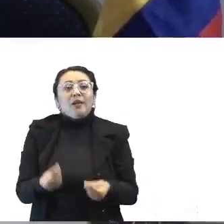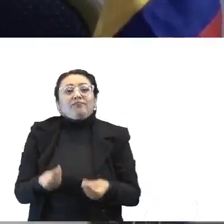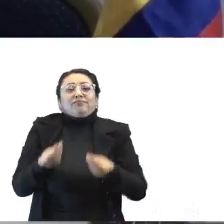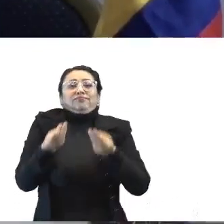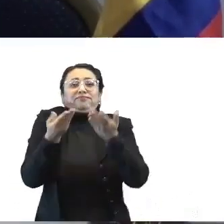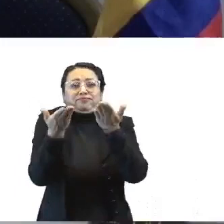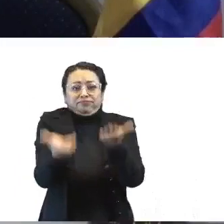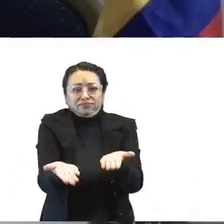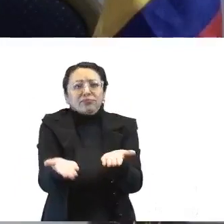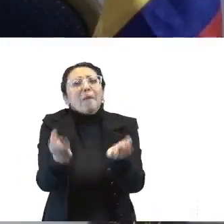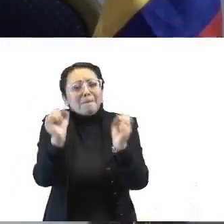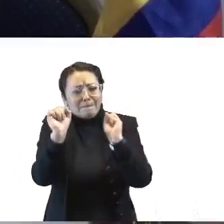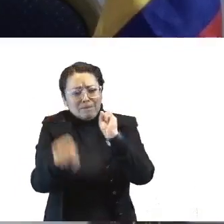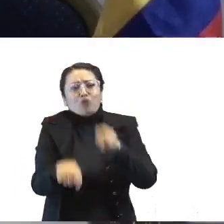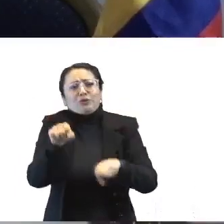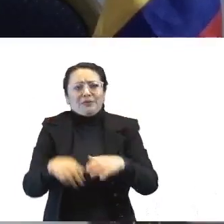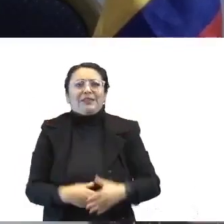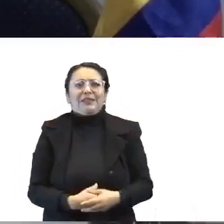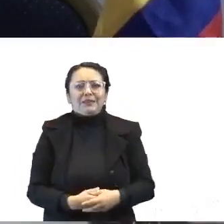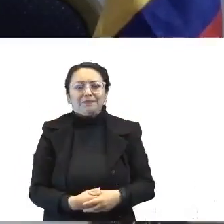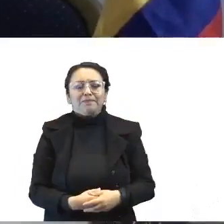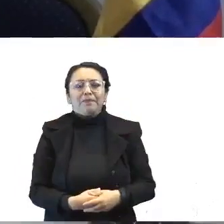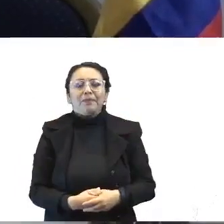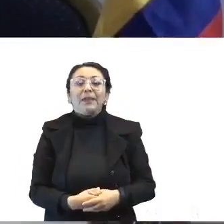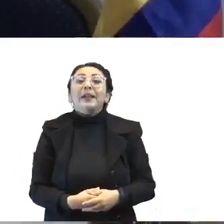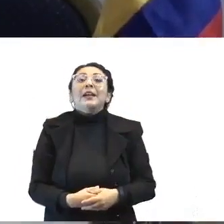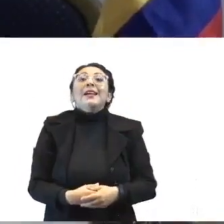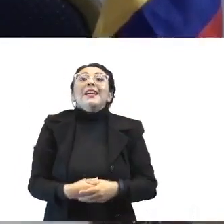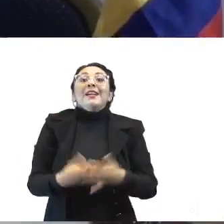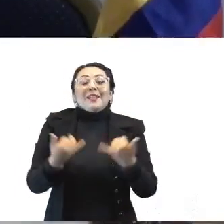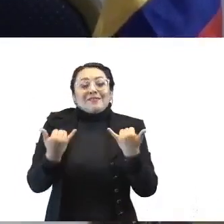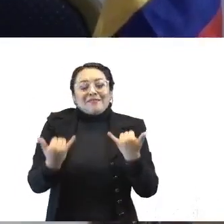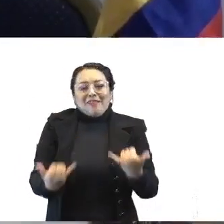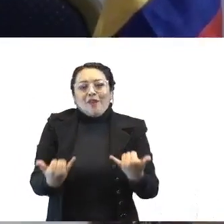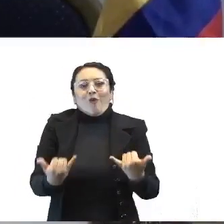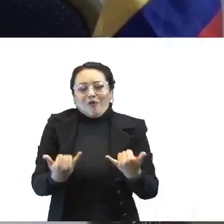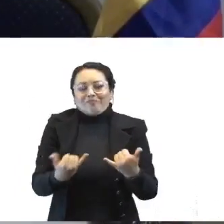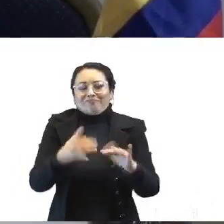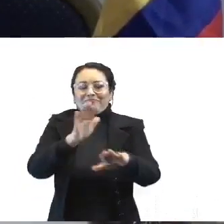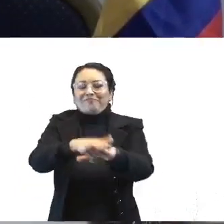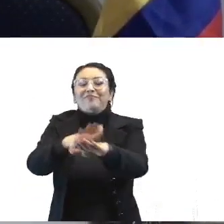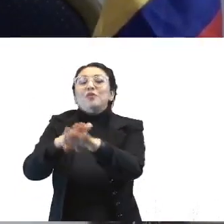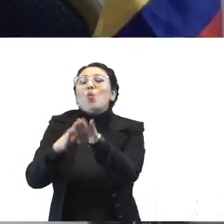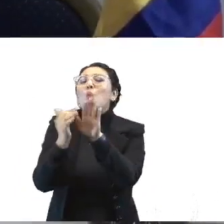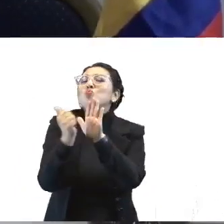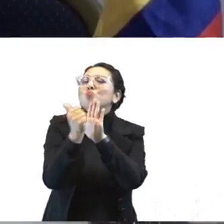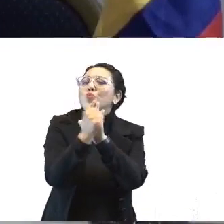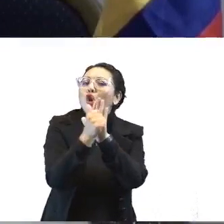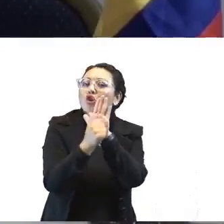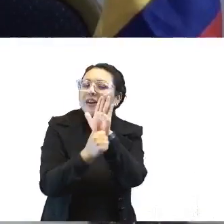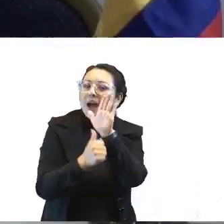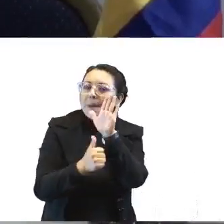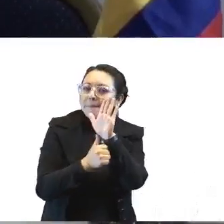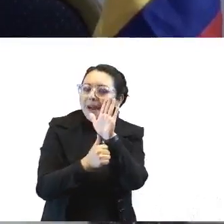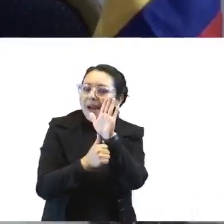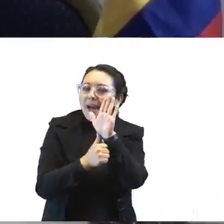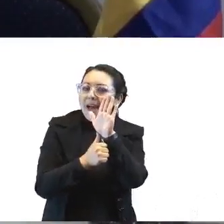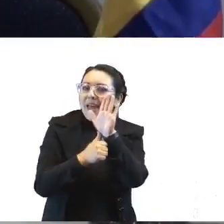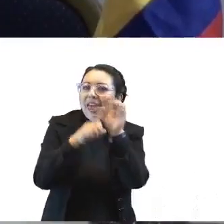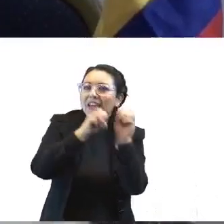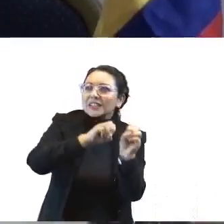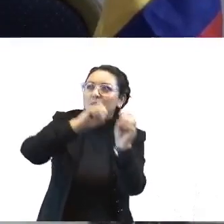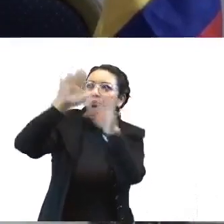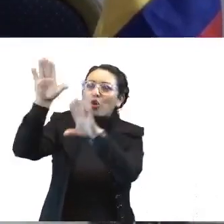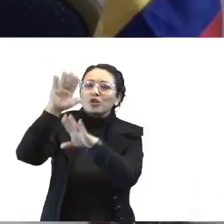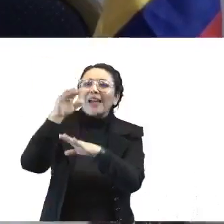eso sea posible. Desde ya les digo, tenemos un programa que se llama Ella Exporta a África y queremos que todas